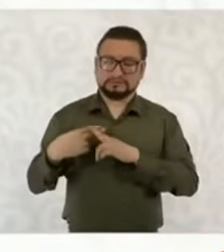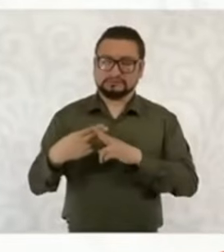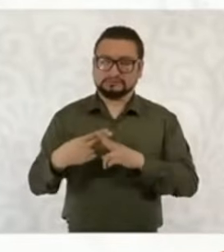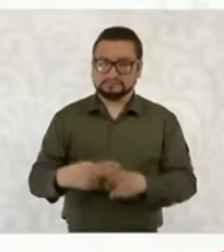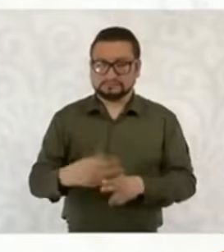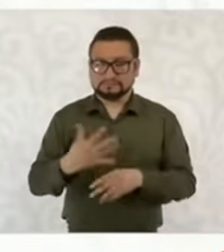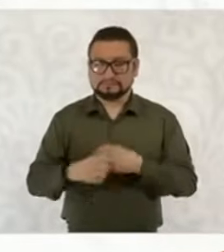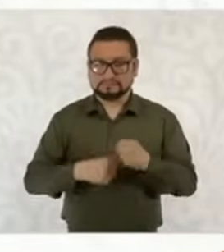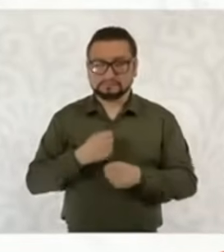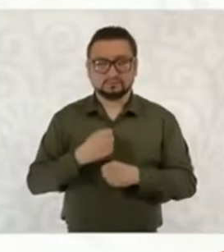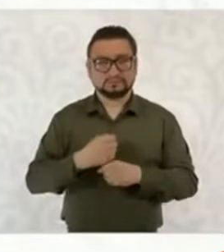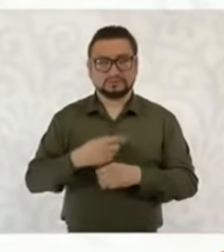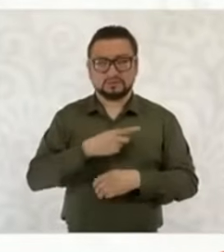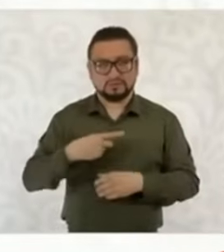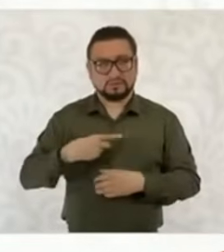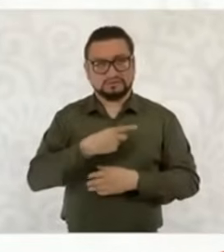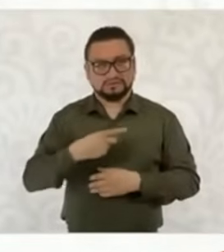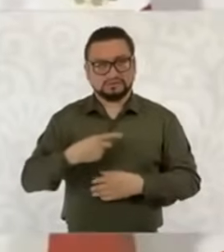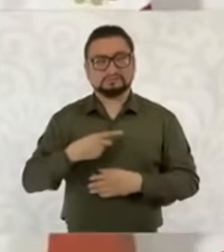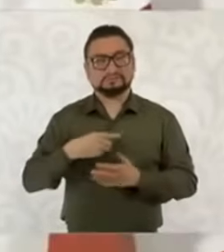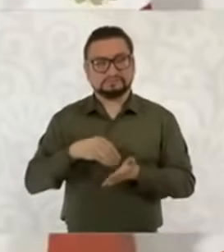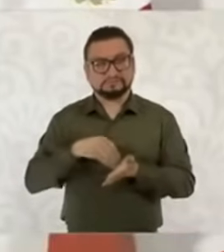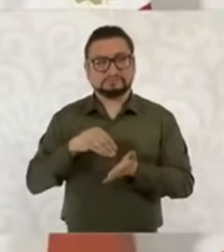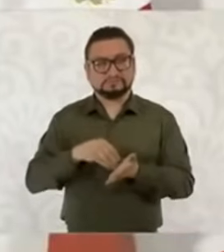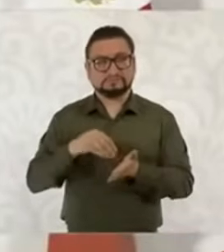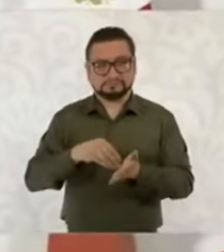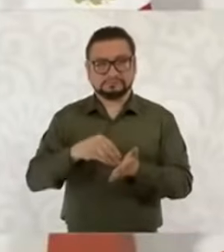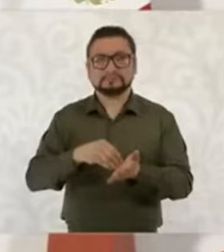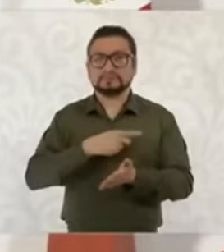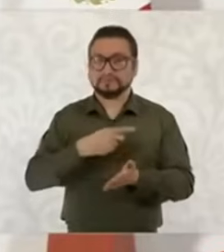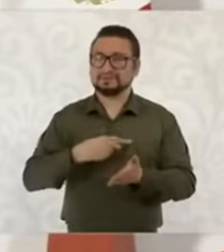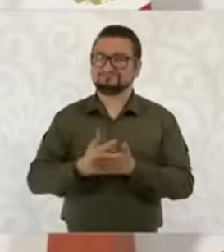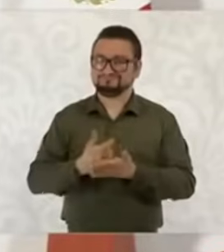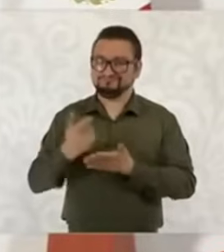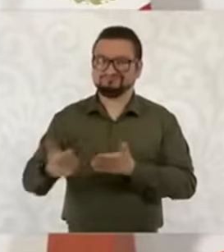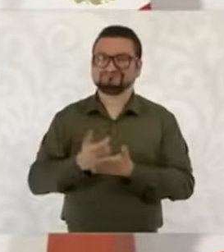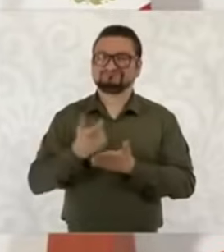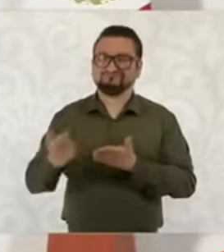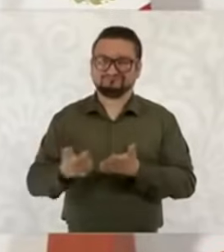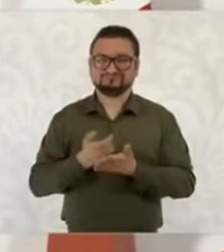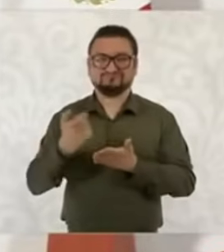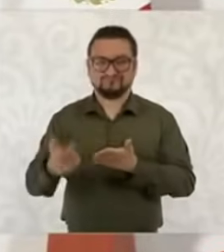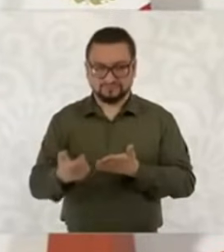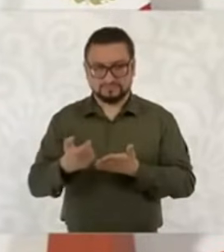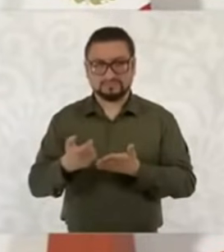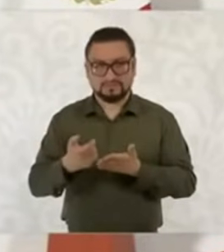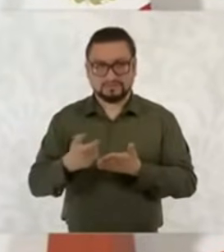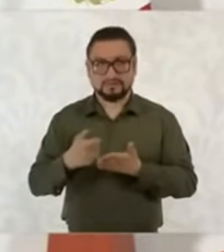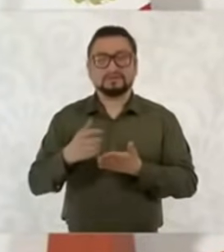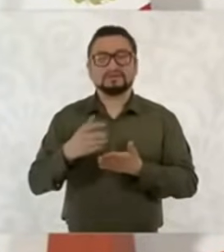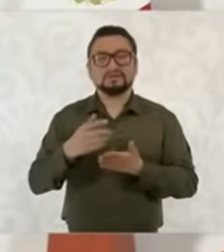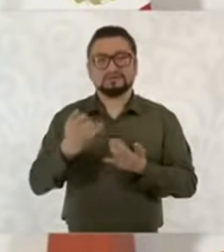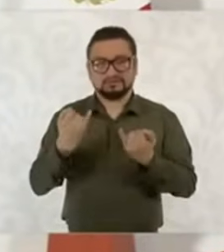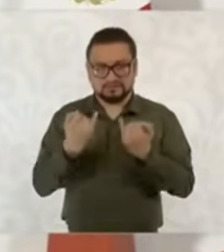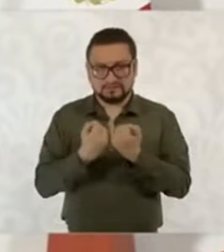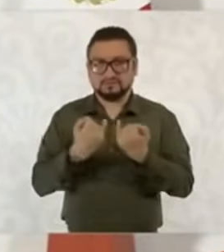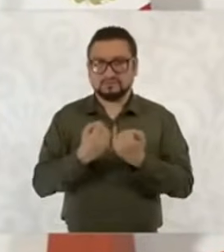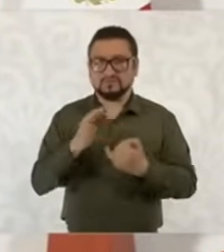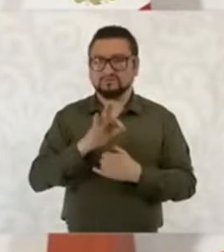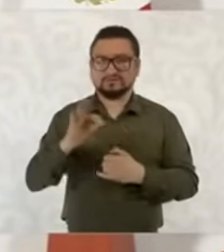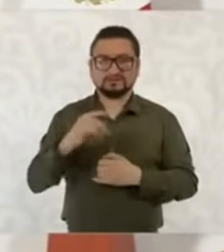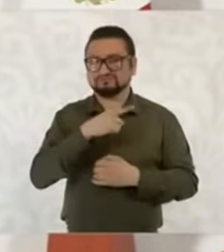¿no? Esa deuda se tiene que pagar, ¿no? Y los vencimientos se agrupan